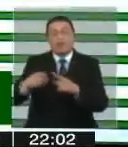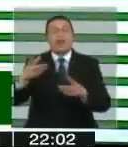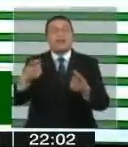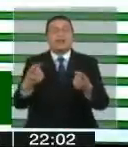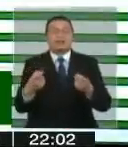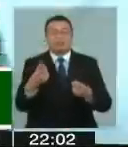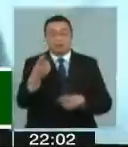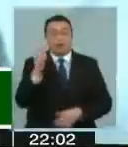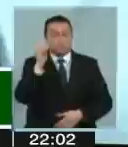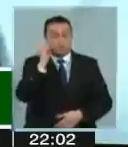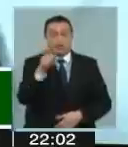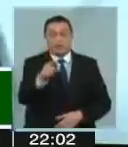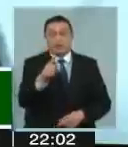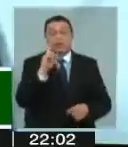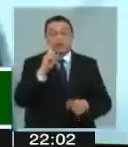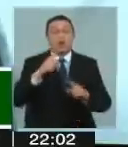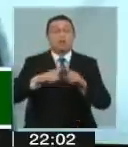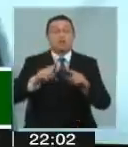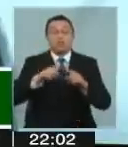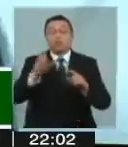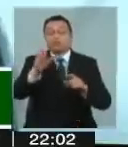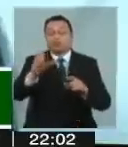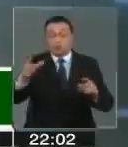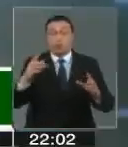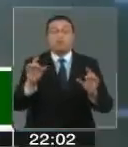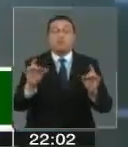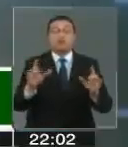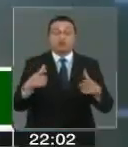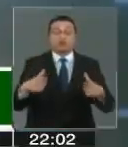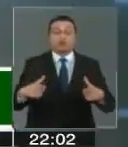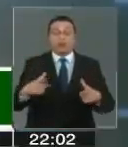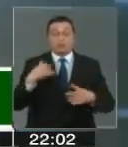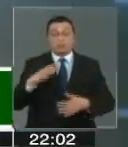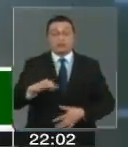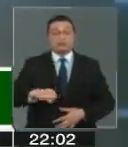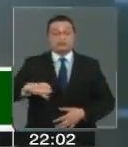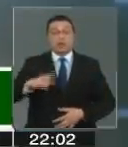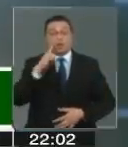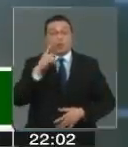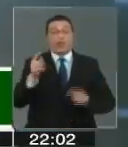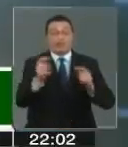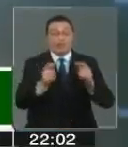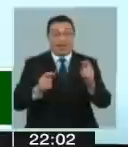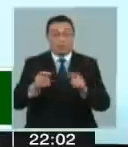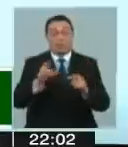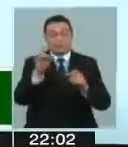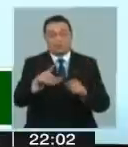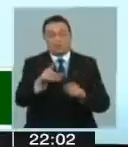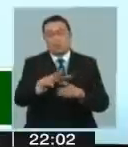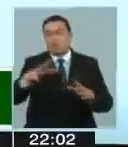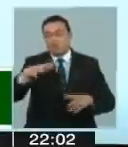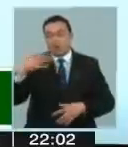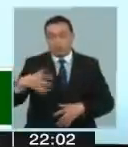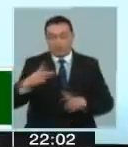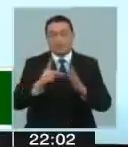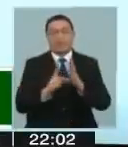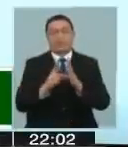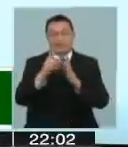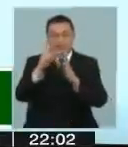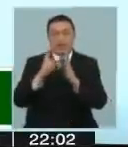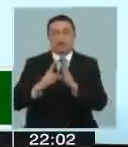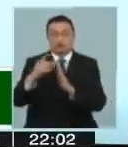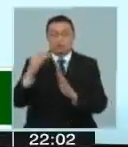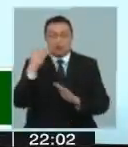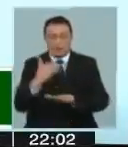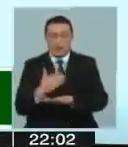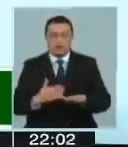Una mujer que, como muchos que hemos tenido la suerte y el privilegio que es tener una terapeuta ocupacional, sabemos que son claves en el desarrollo de